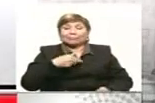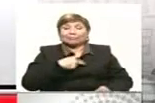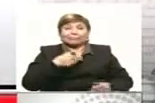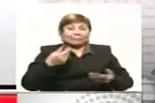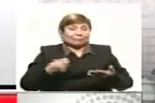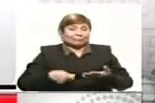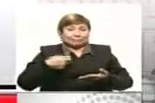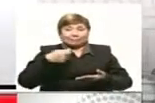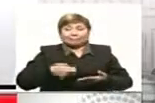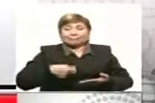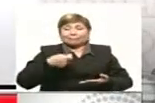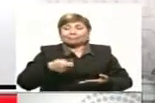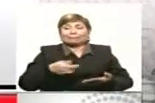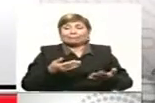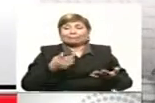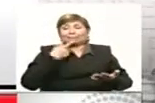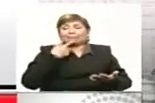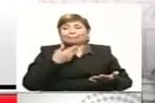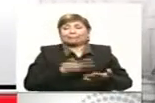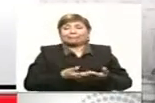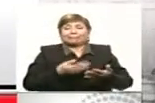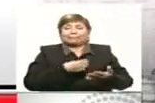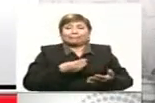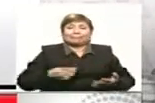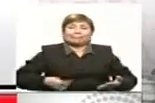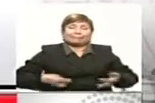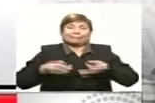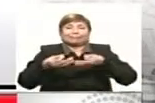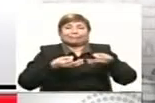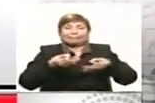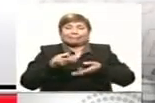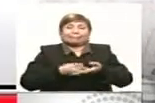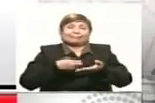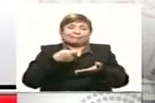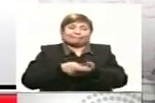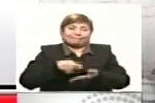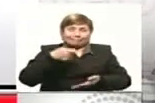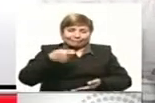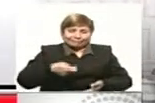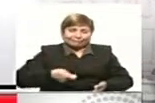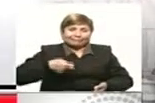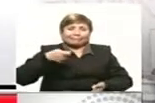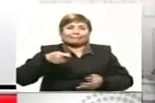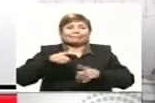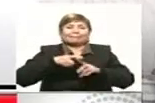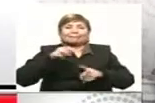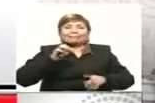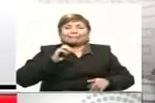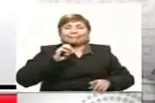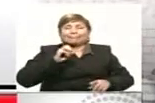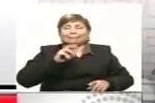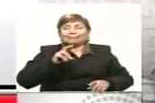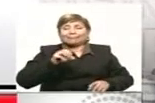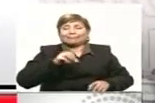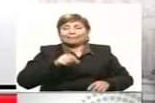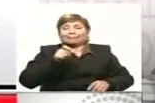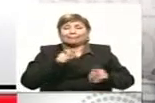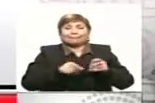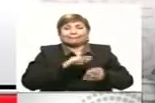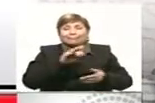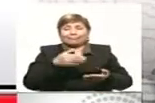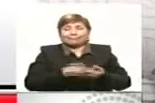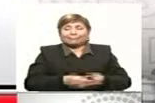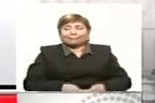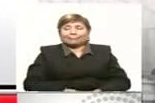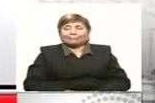nosotros, ¿no? Digamos, en realidad es el Ministerio de Economía y Finanzas por cuenta del Tesoro Público y por cuenta de todos los contribuyentes del Perú, ¿no?